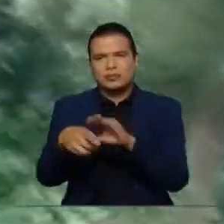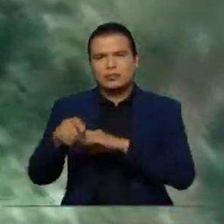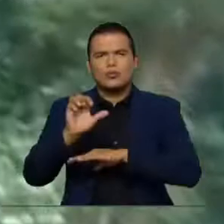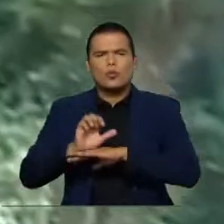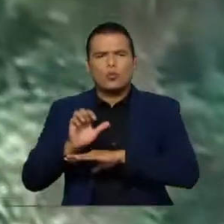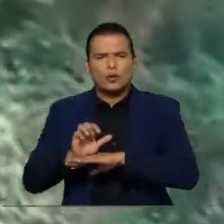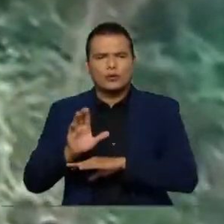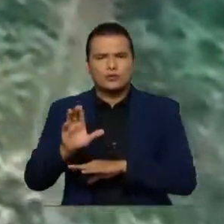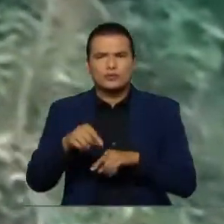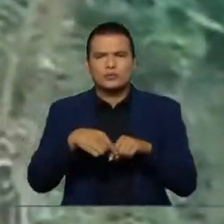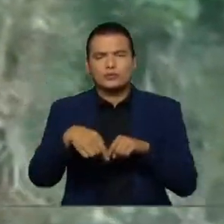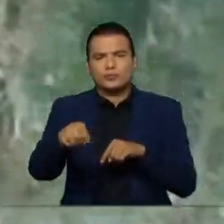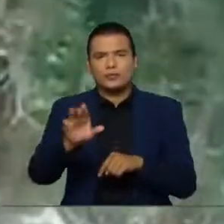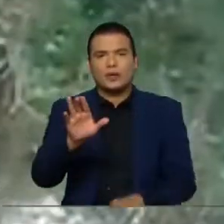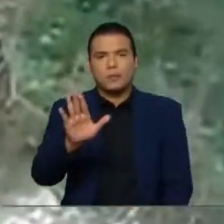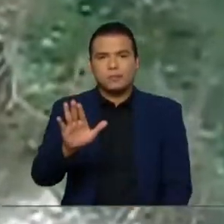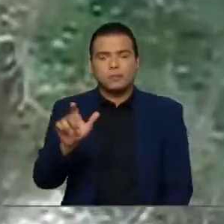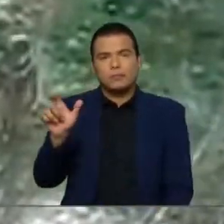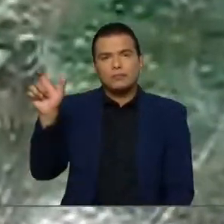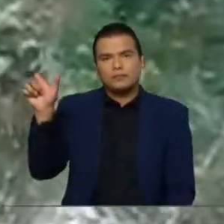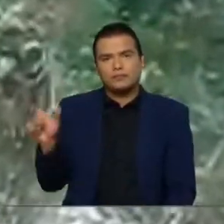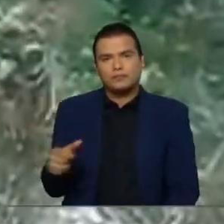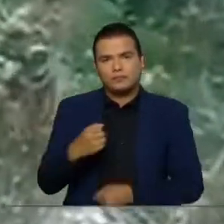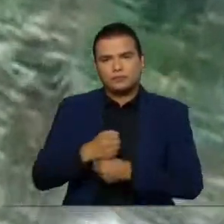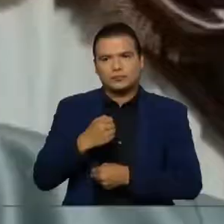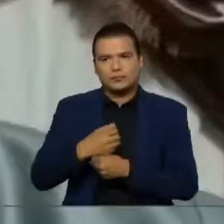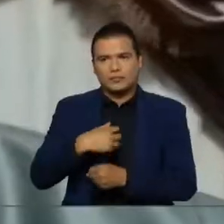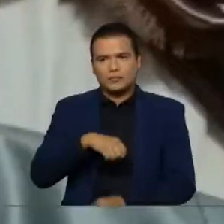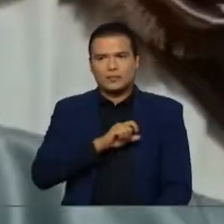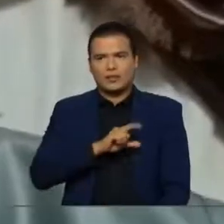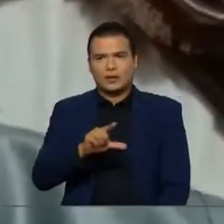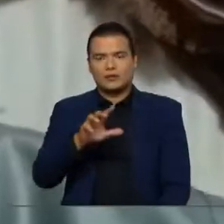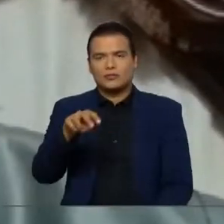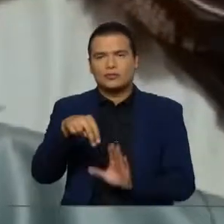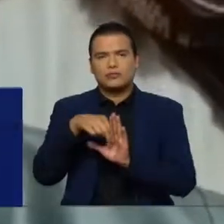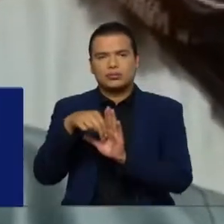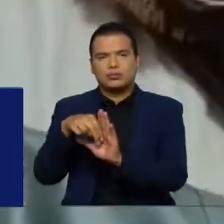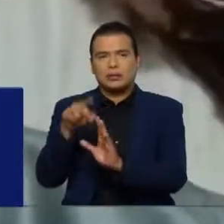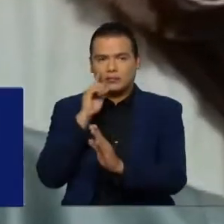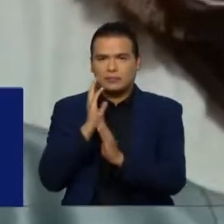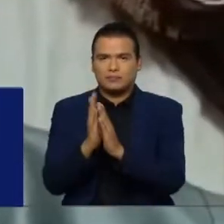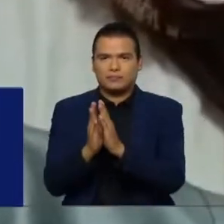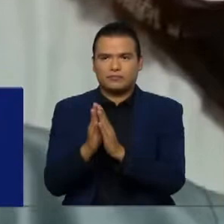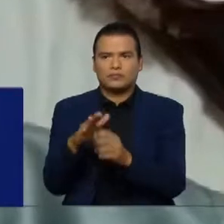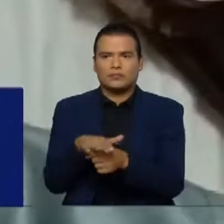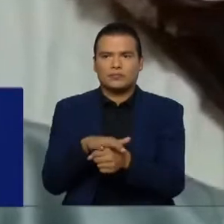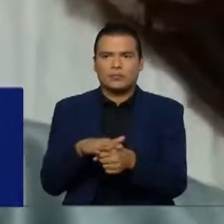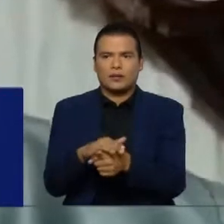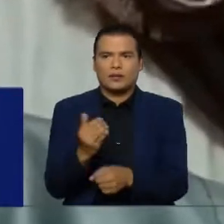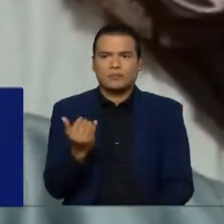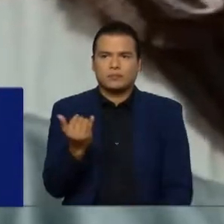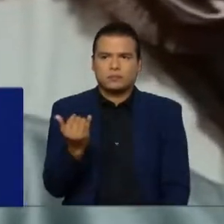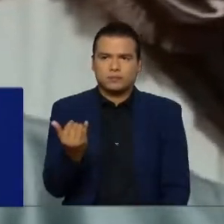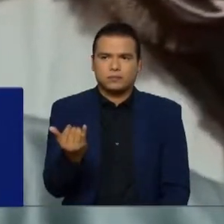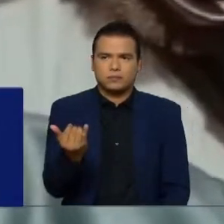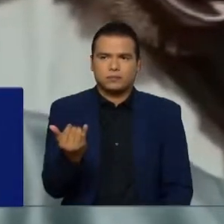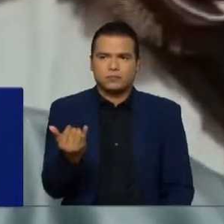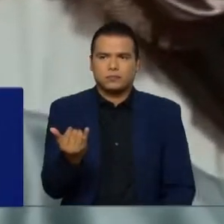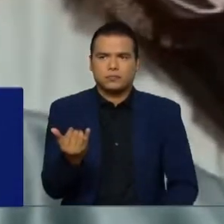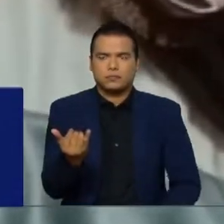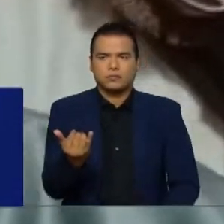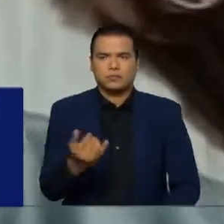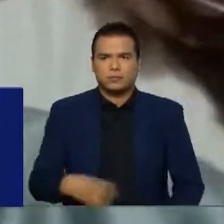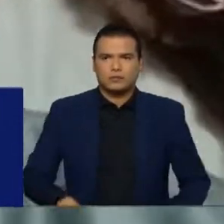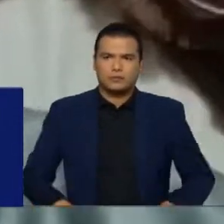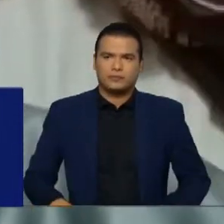Gaviria, director del Comité para la Atención del Riesgo en Nariño. En el municipio de Cumbal, en la vereda